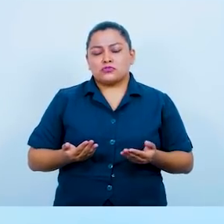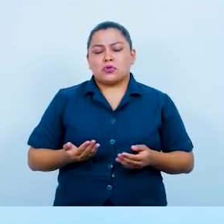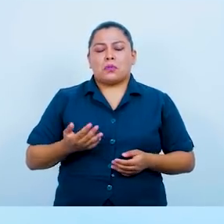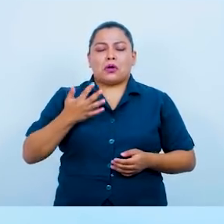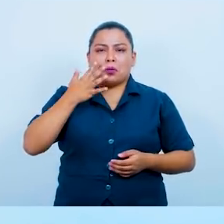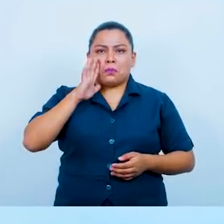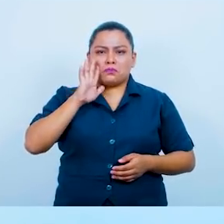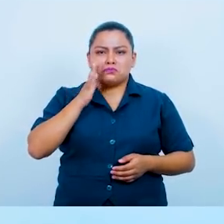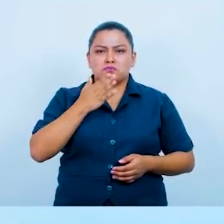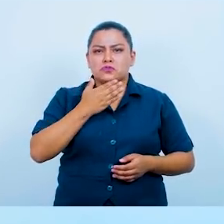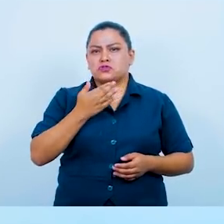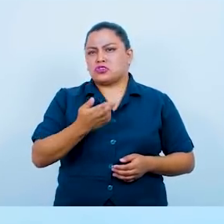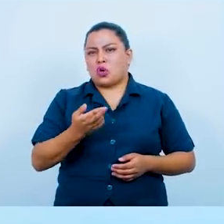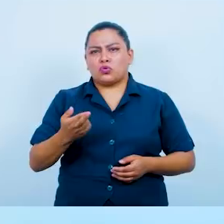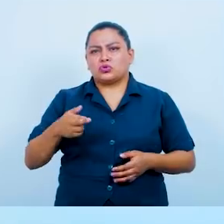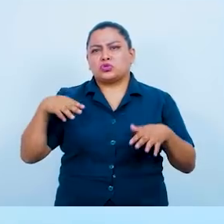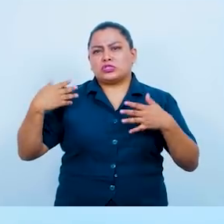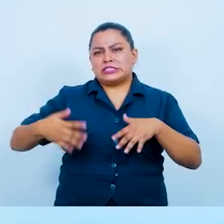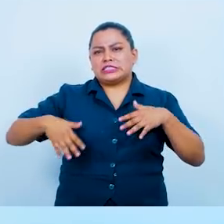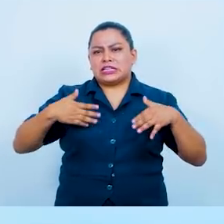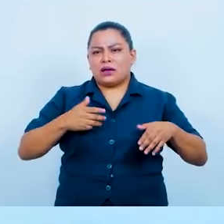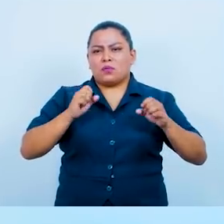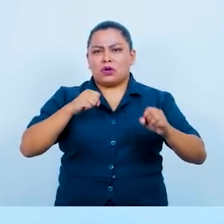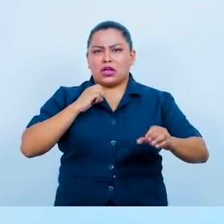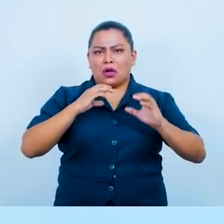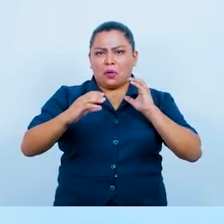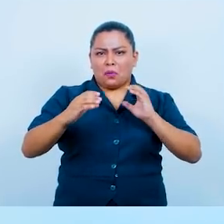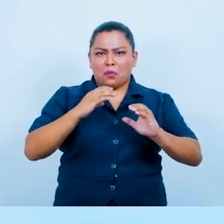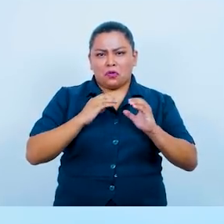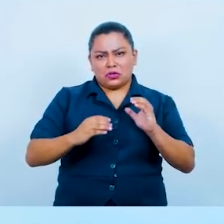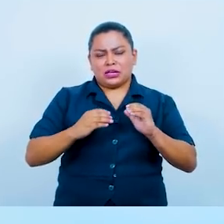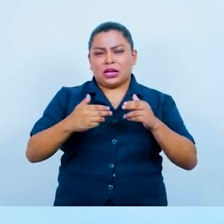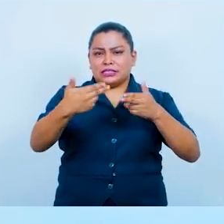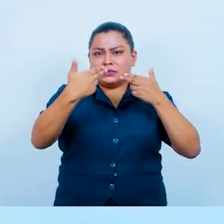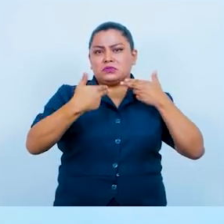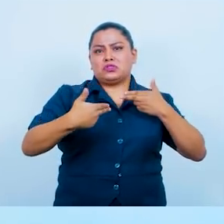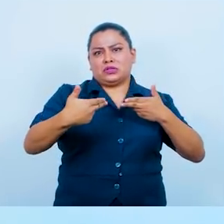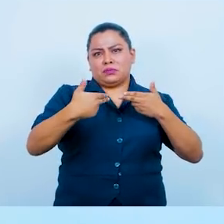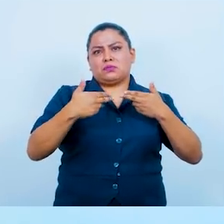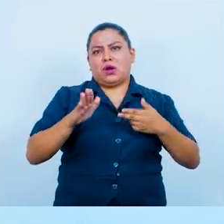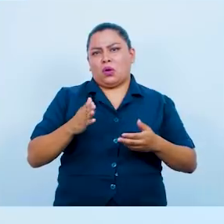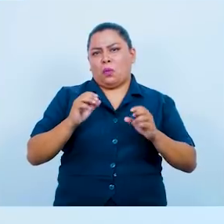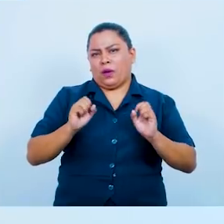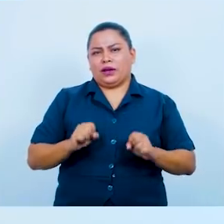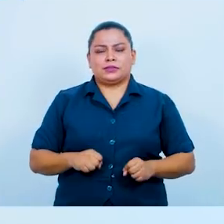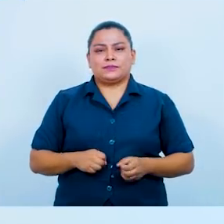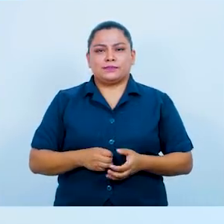dinámicos u otros recursos que comuniquen en nuestras videollamadas.